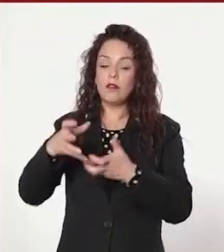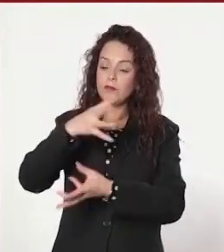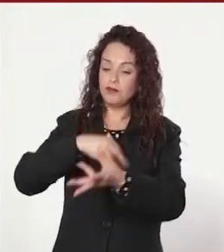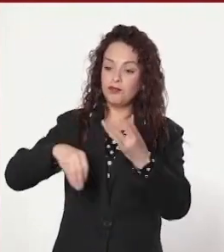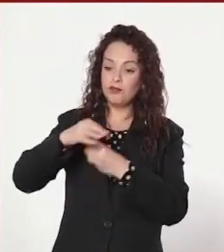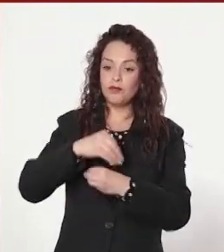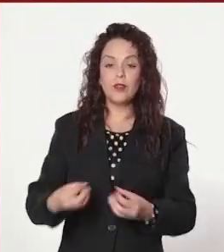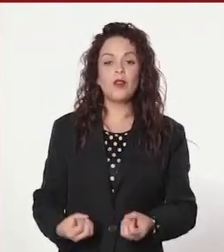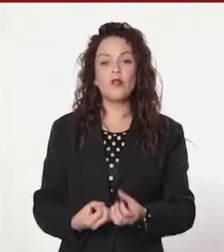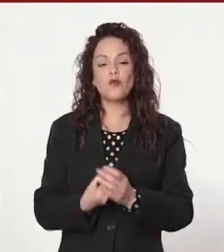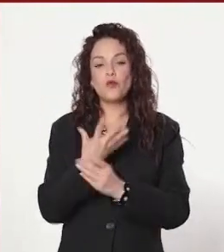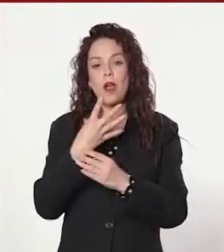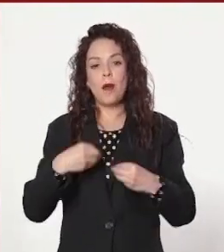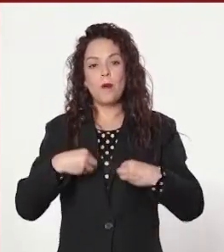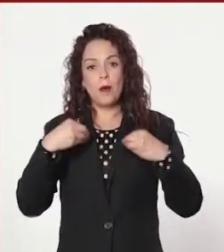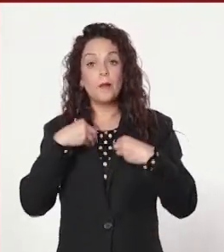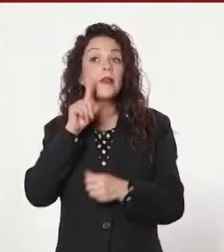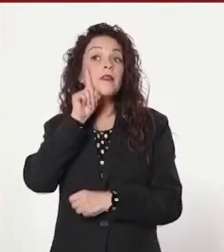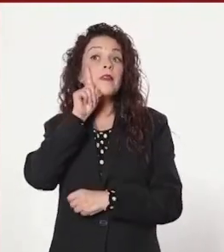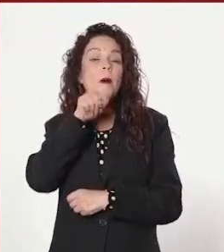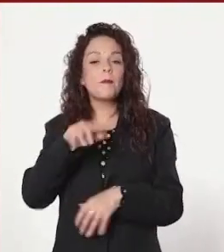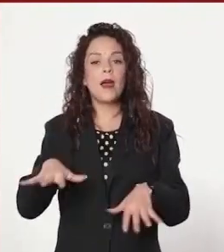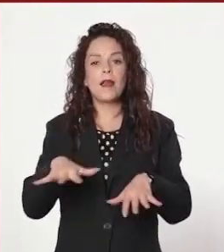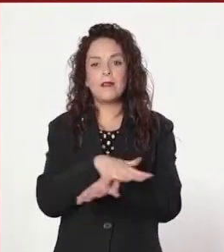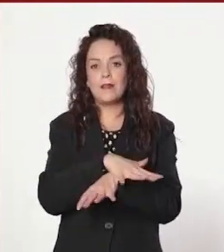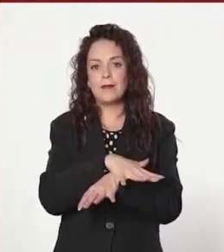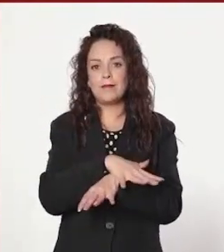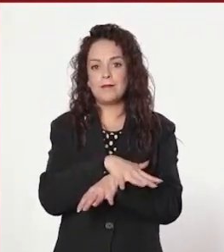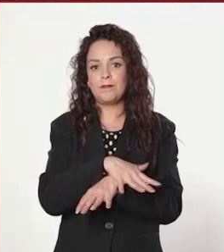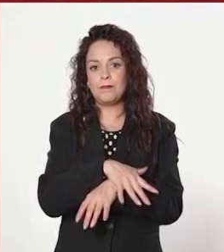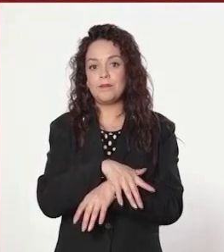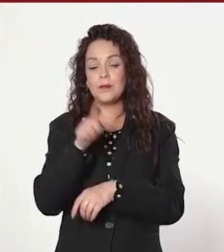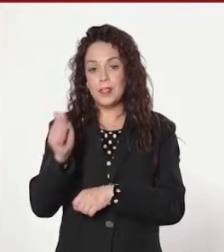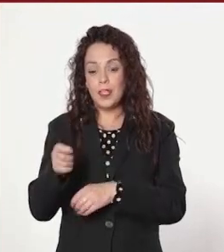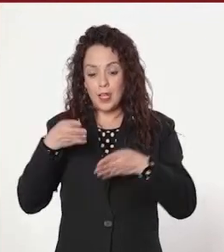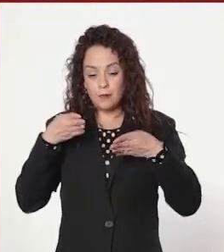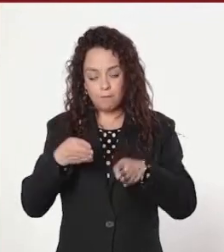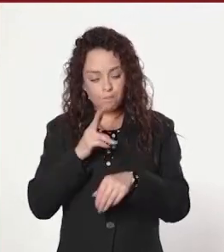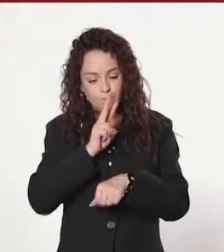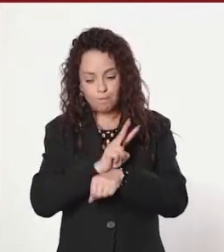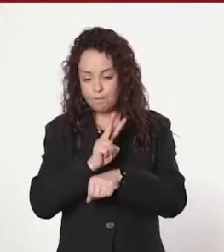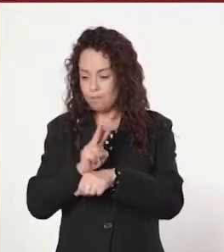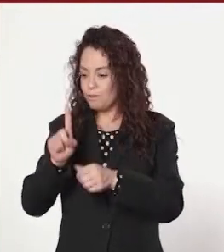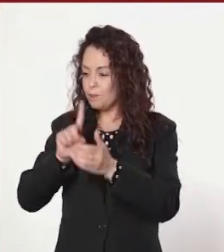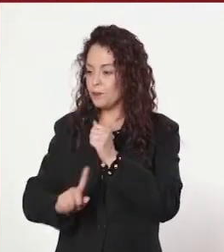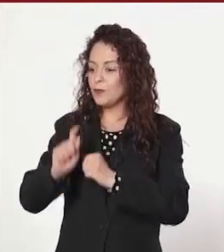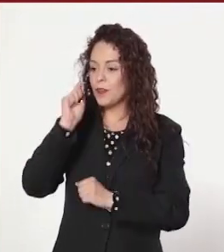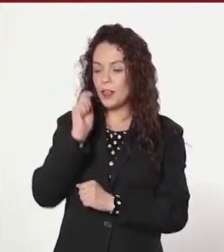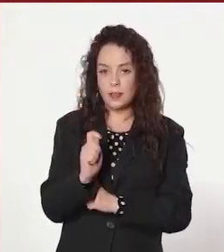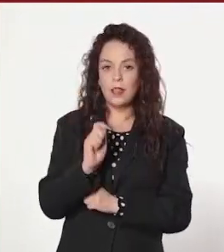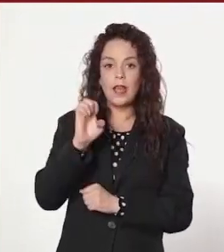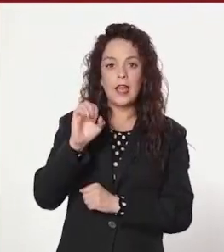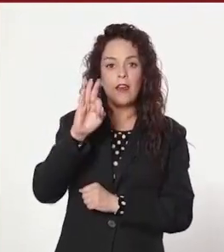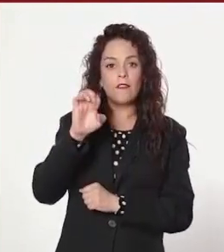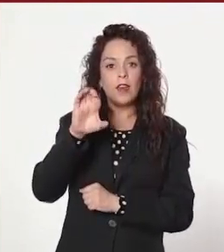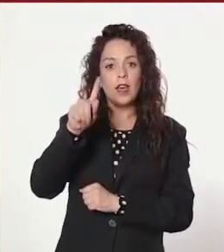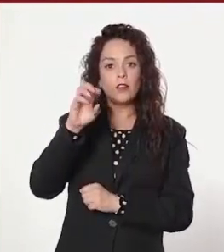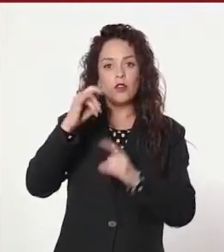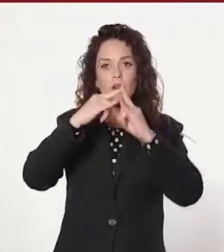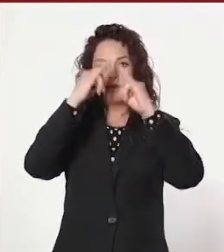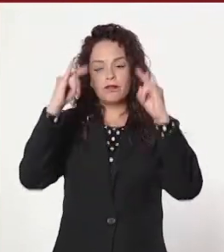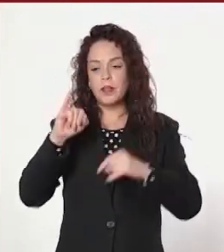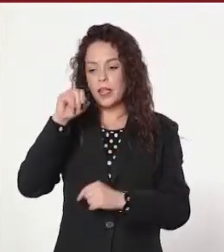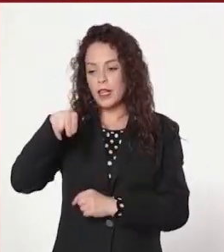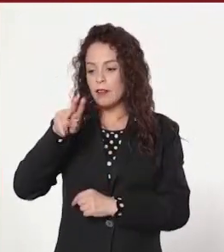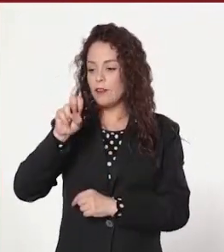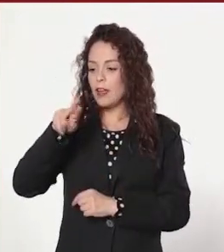vida. Mañana seremos otros. Vigilaremos desde la tumba la reducción de los gases con efecto invernadero.